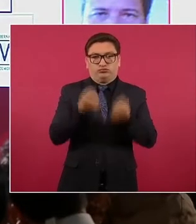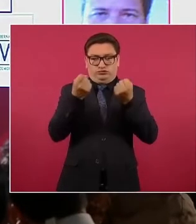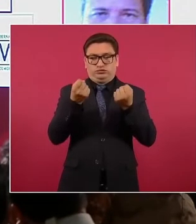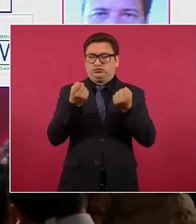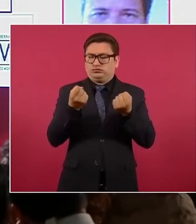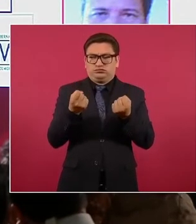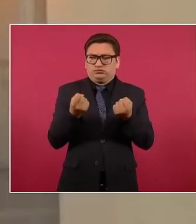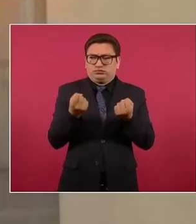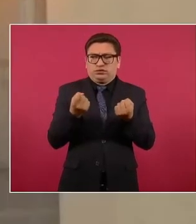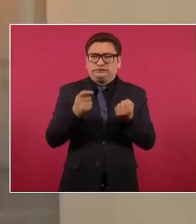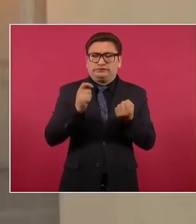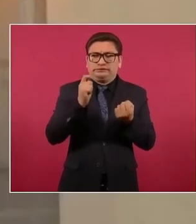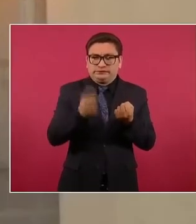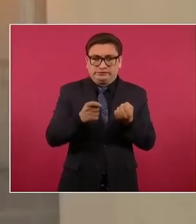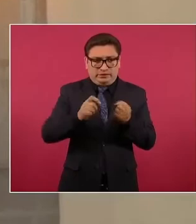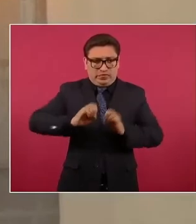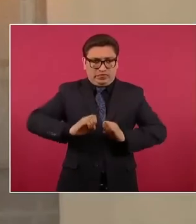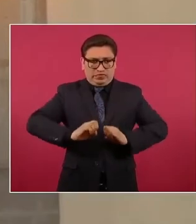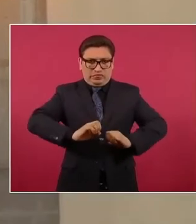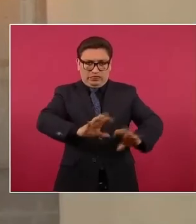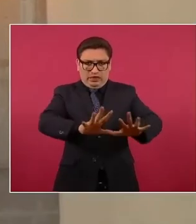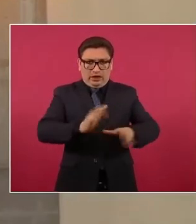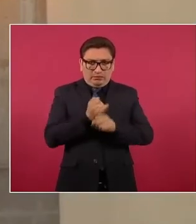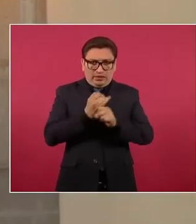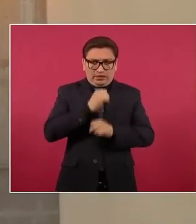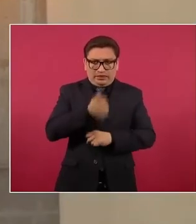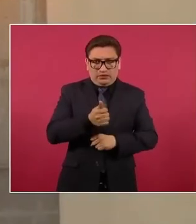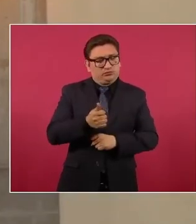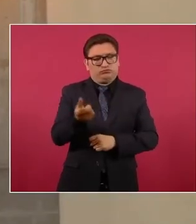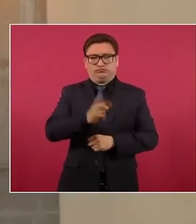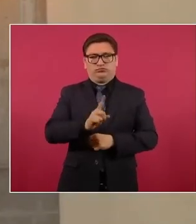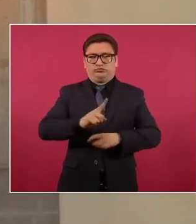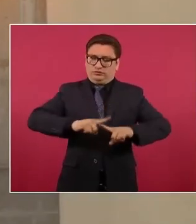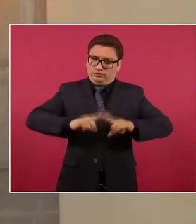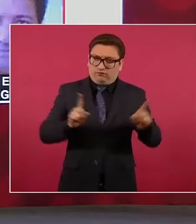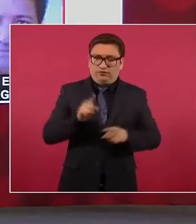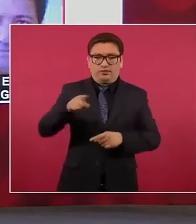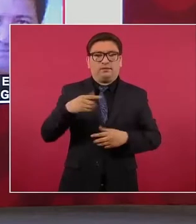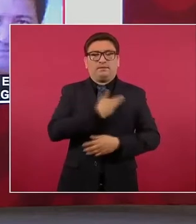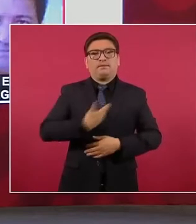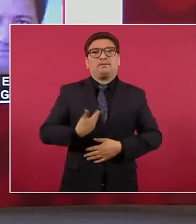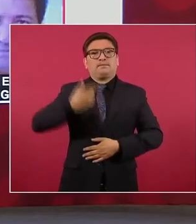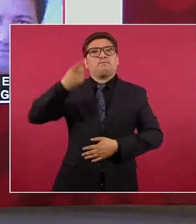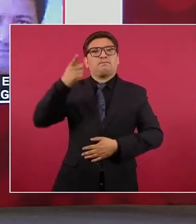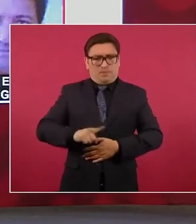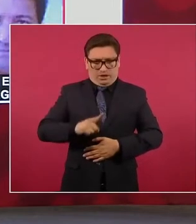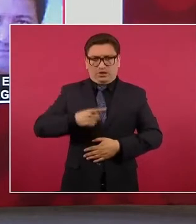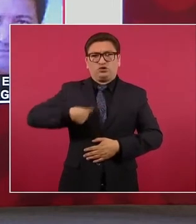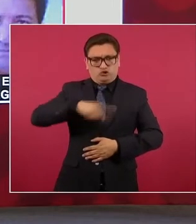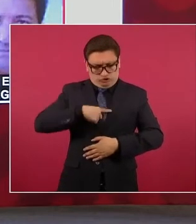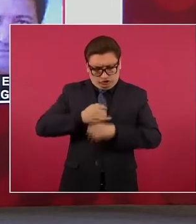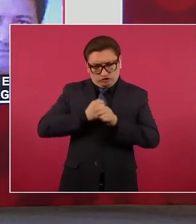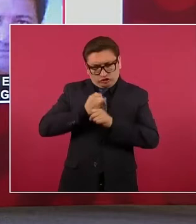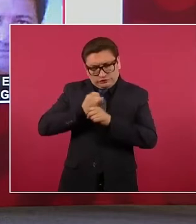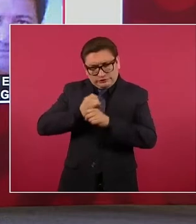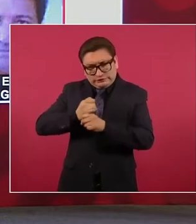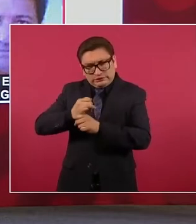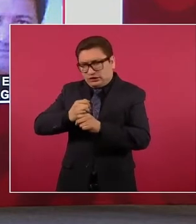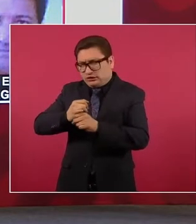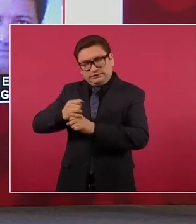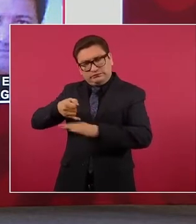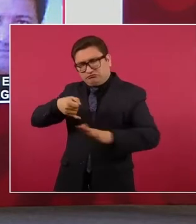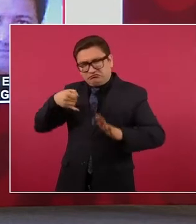implica que se cesarán con las investigaciones. La instrucción precisa del presidente es ir hasta las últimas consecuencias,